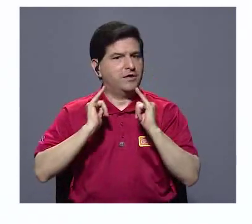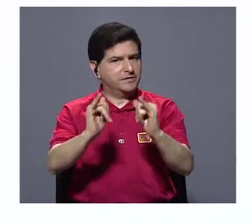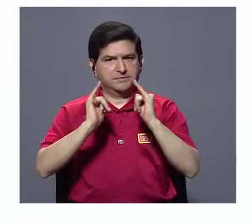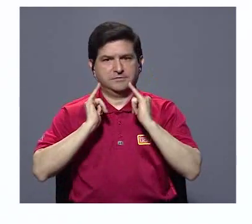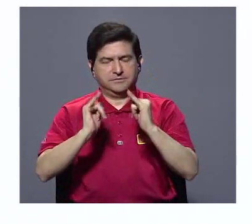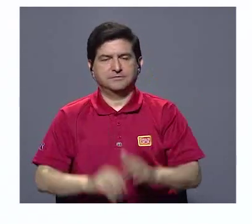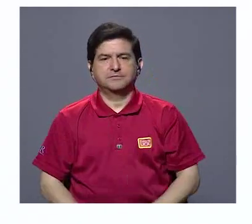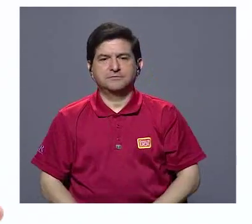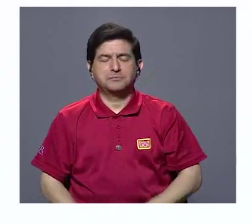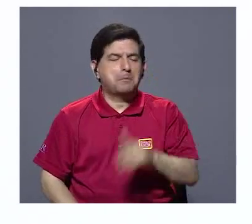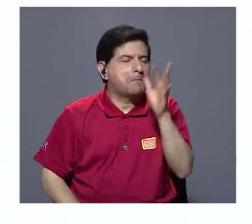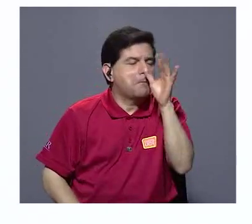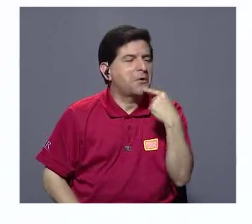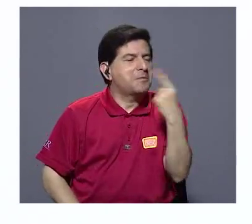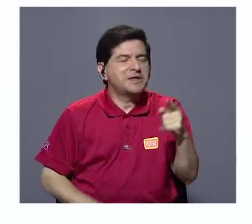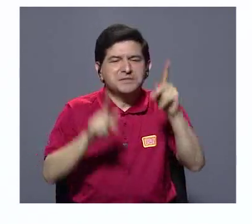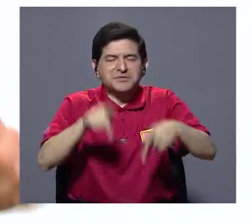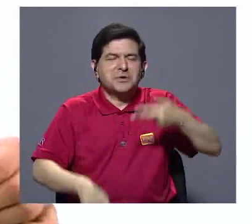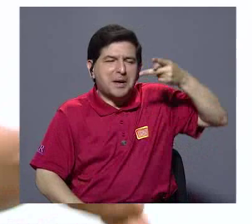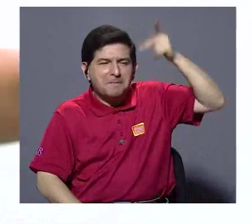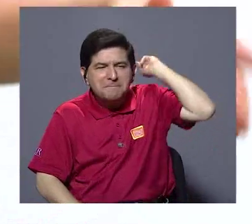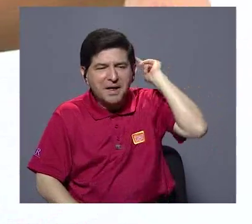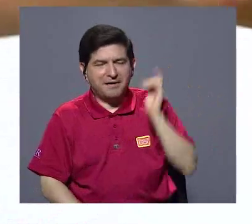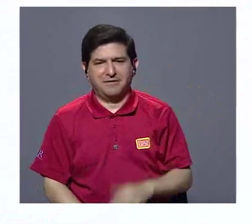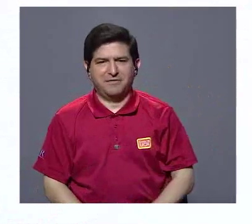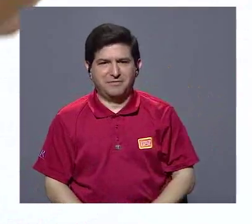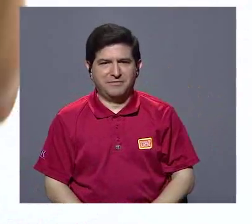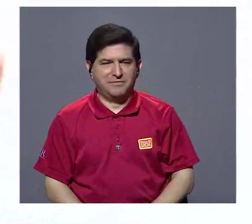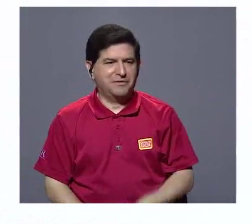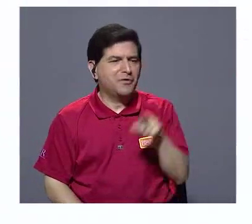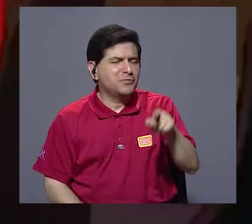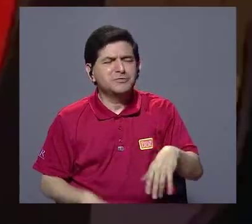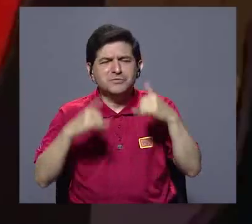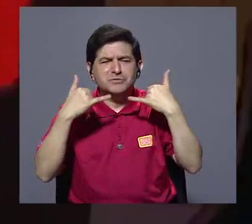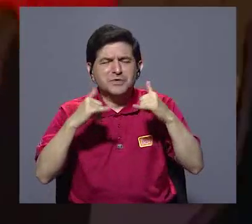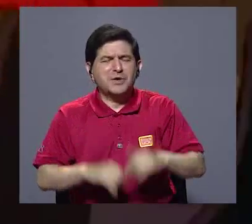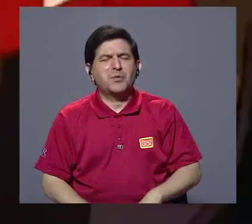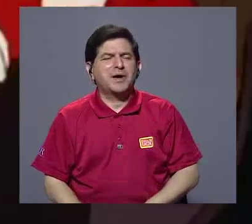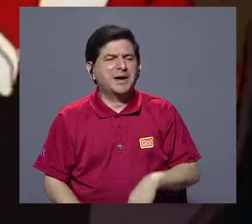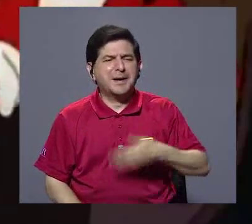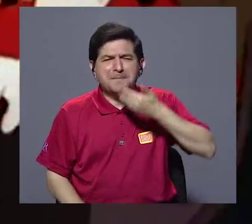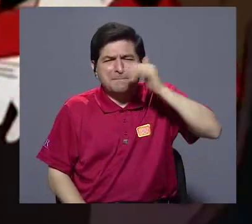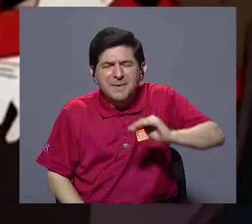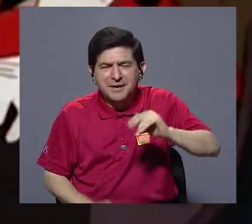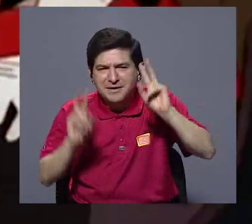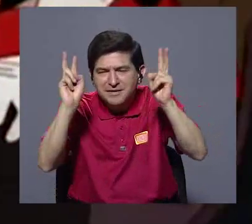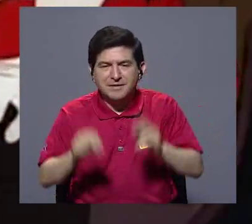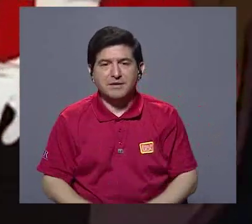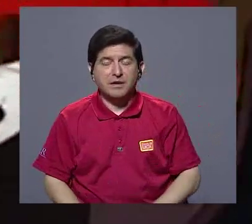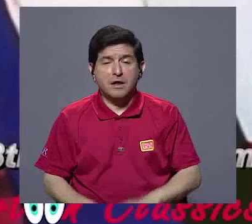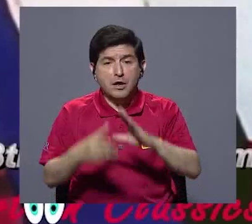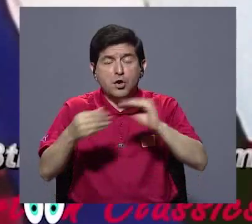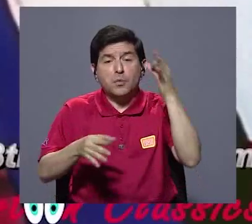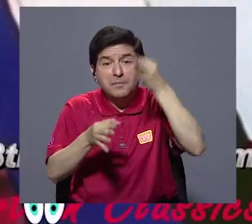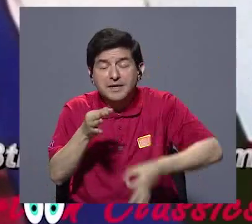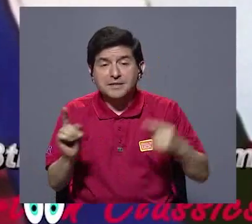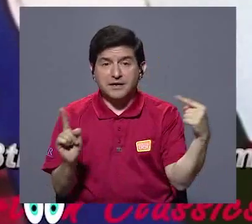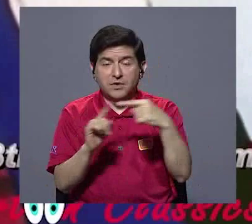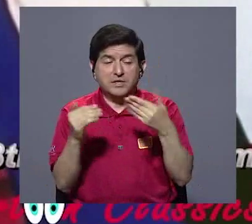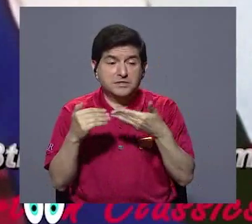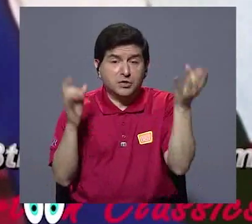entendés? O sea, todas están en el mismo nivel. Desde la broma que le decimos a alguien, playo, vea, jugás como perro, de